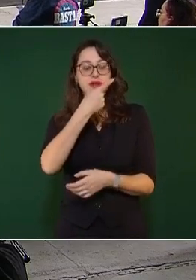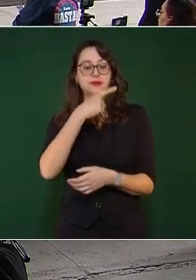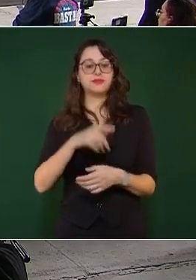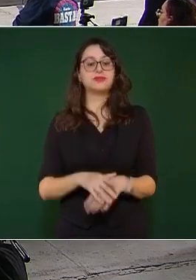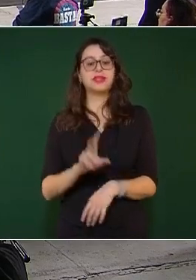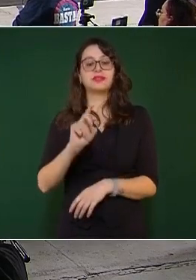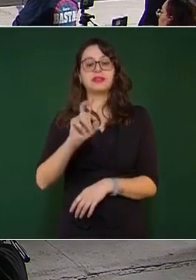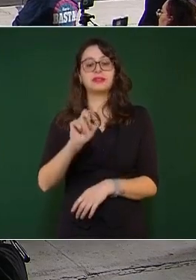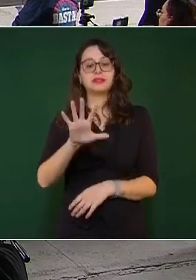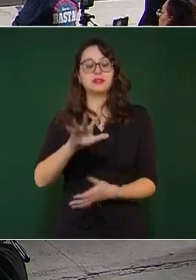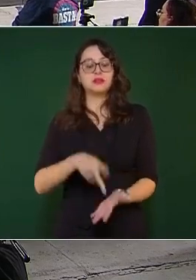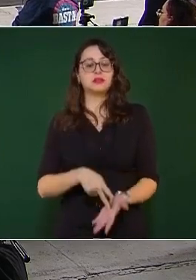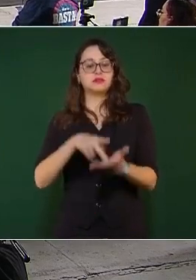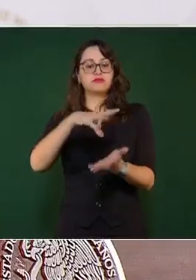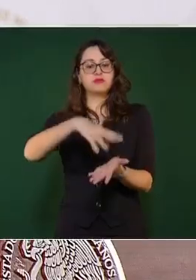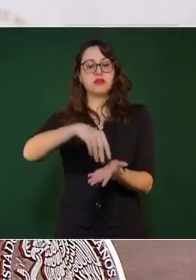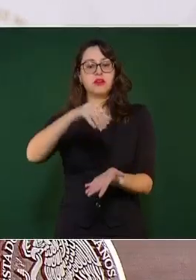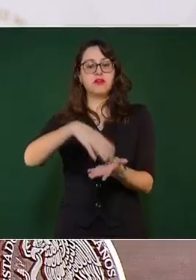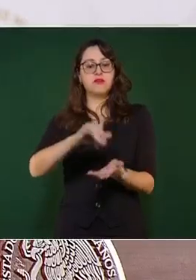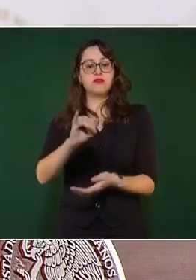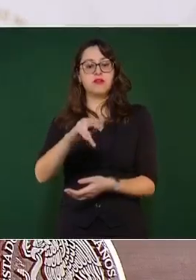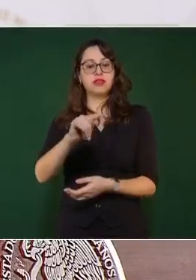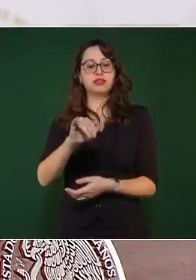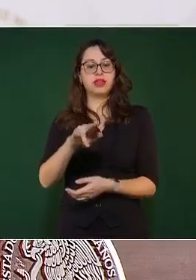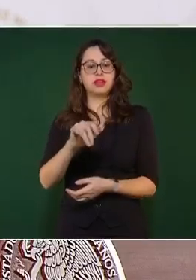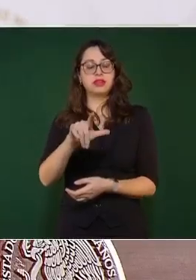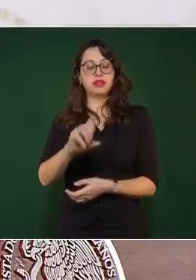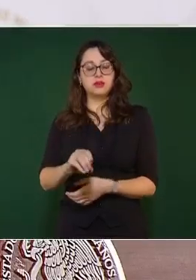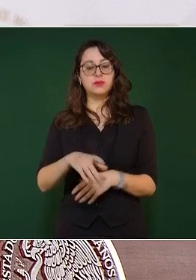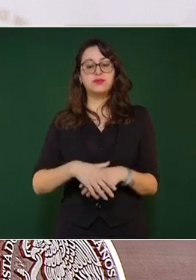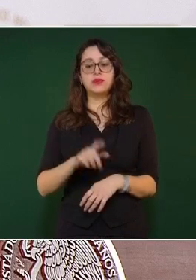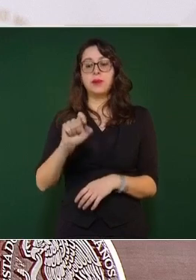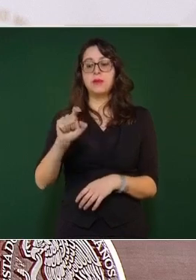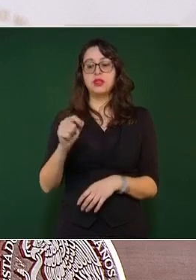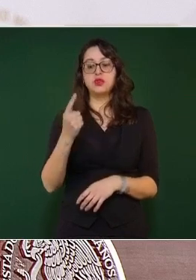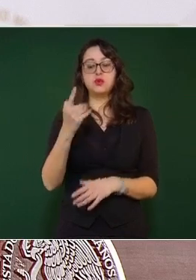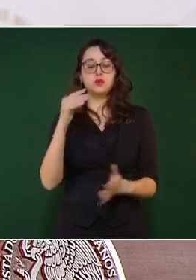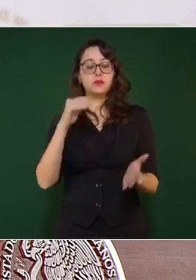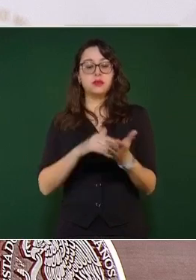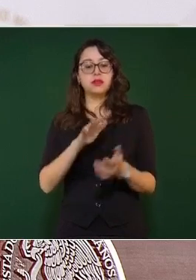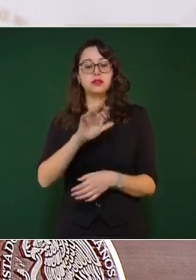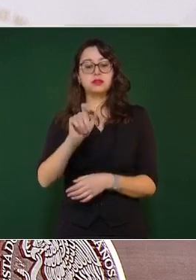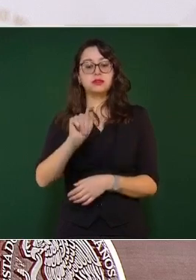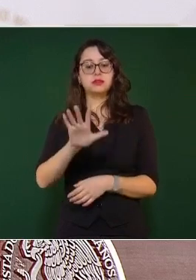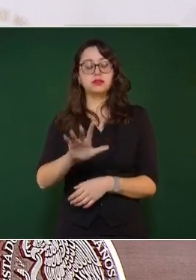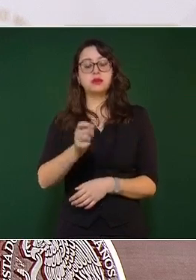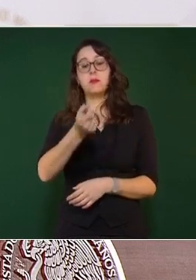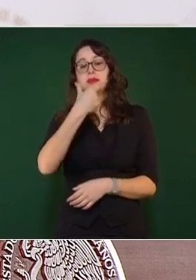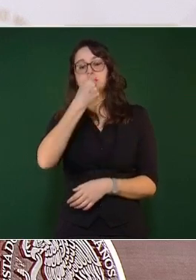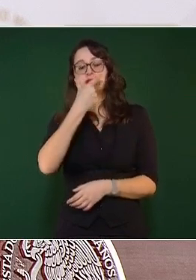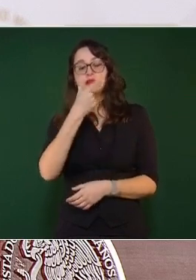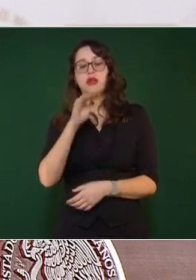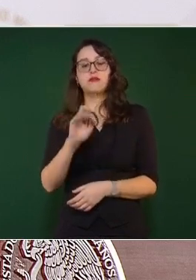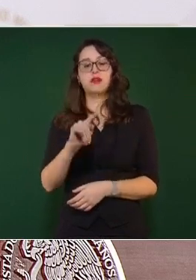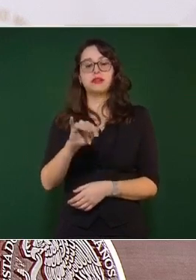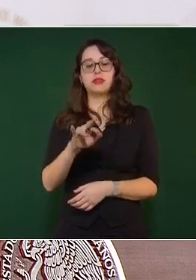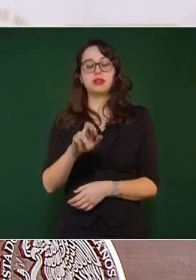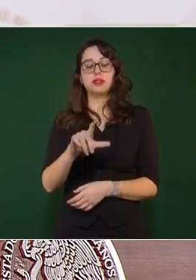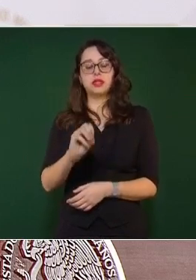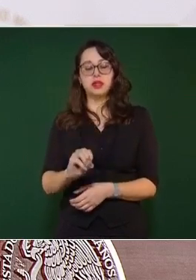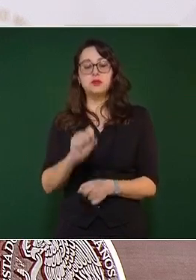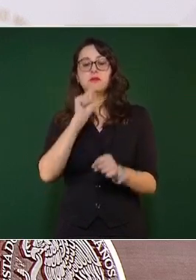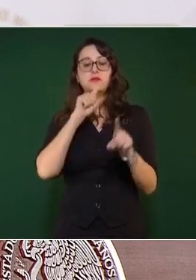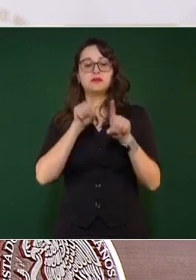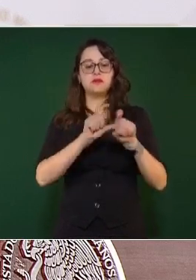fentanilo, 21.275 pastillas de fentanilo, 4.329 ampolletas